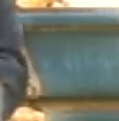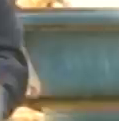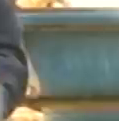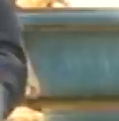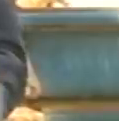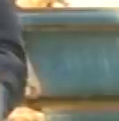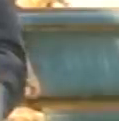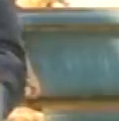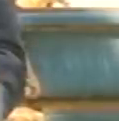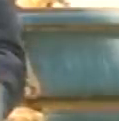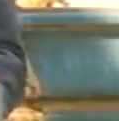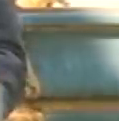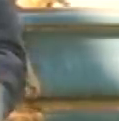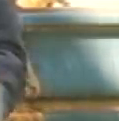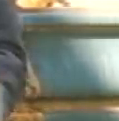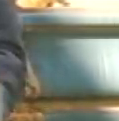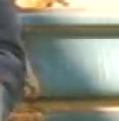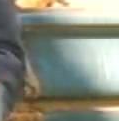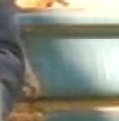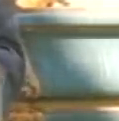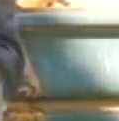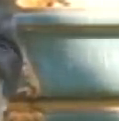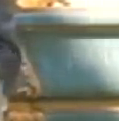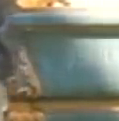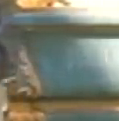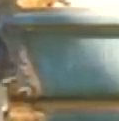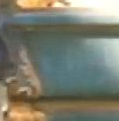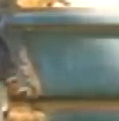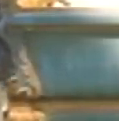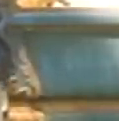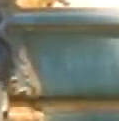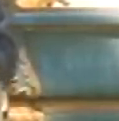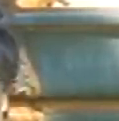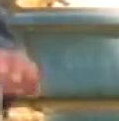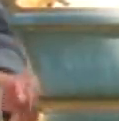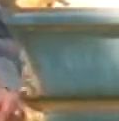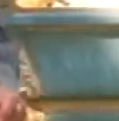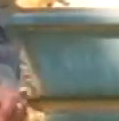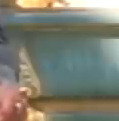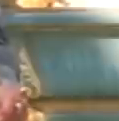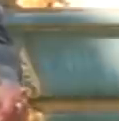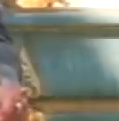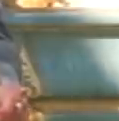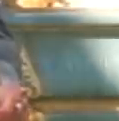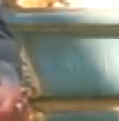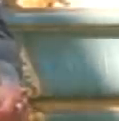estatuto que derogó esta constitución y la sustituyó por un